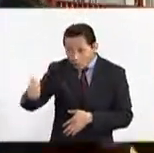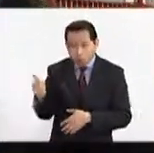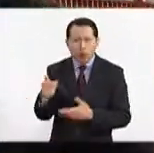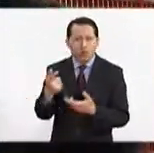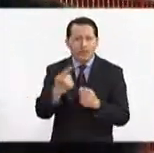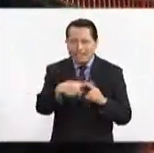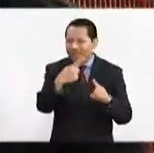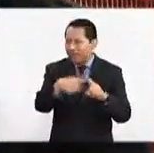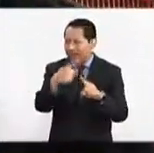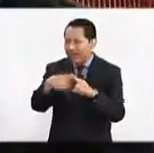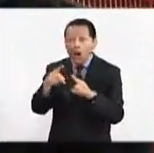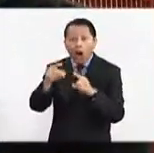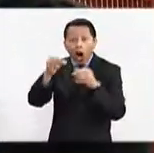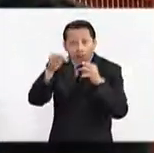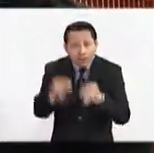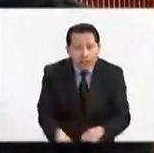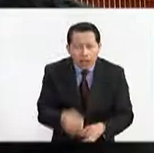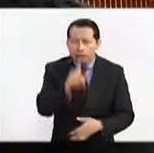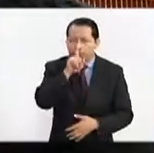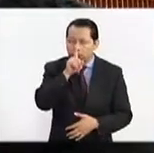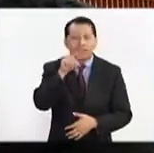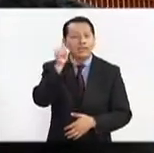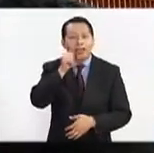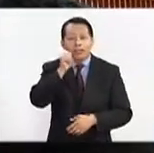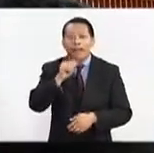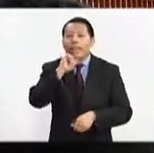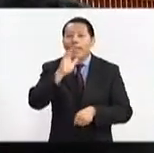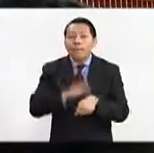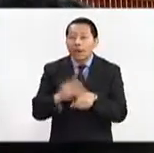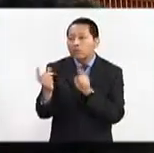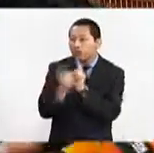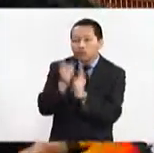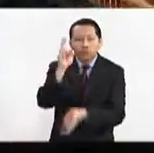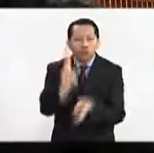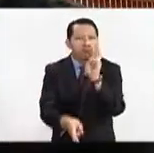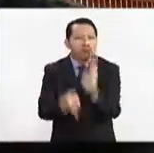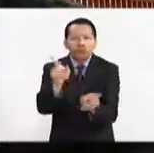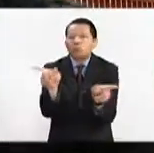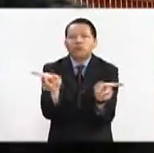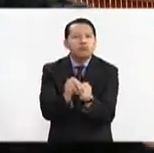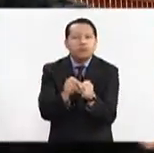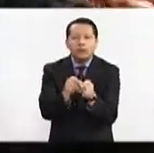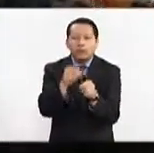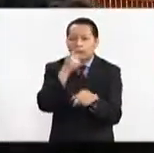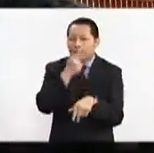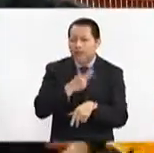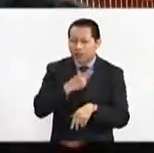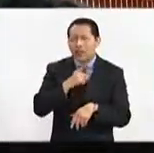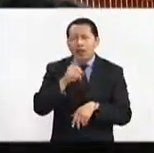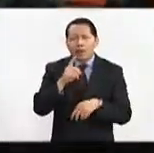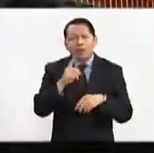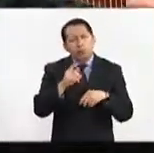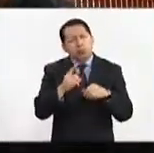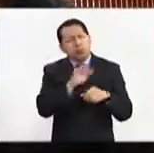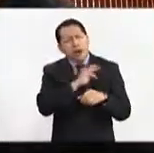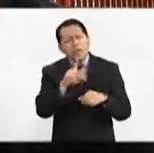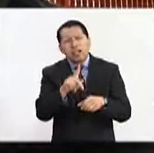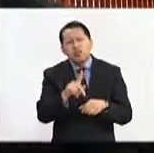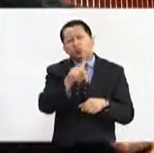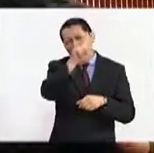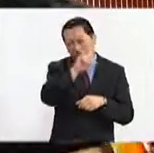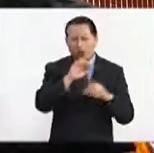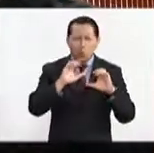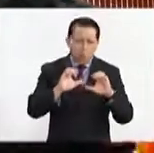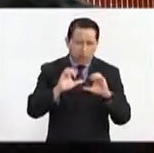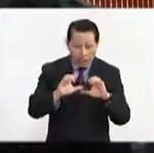nunca fue en papel, siempre fue verbal. Nos decían, pueden subir con cuidado, dando ciertos pasos en